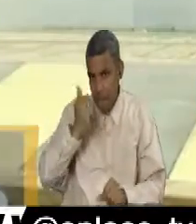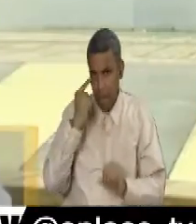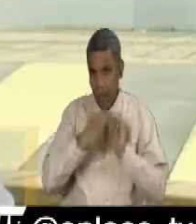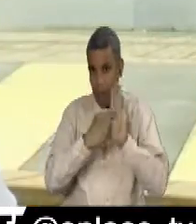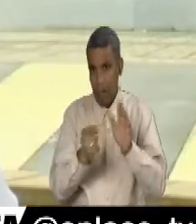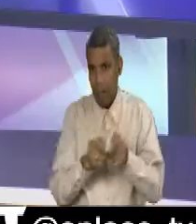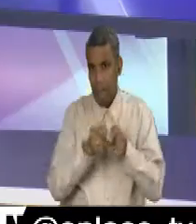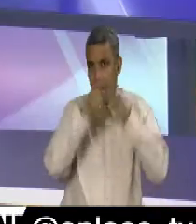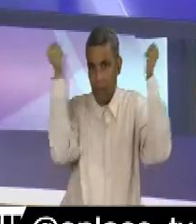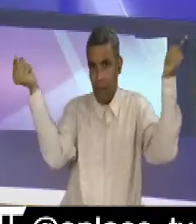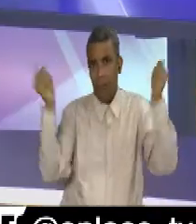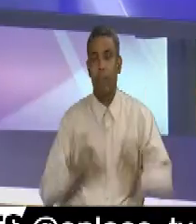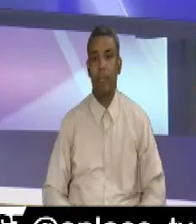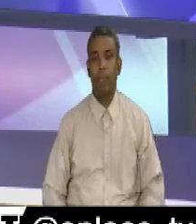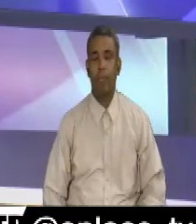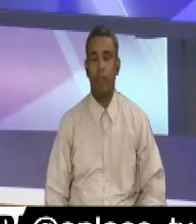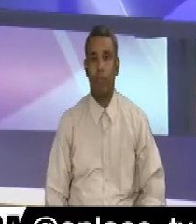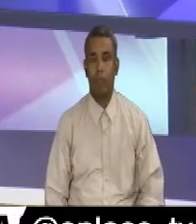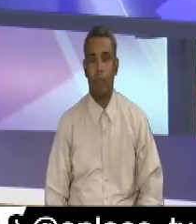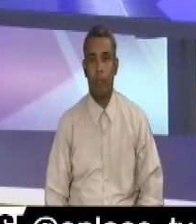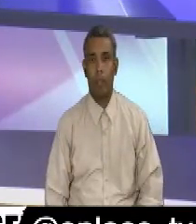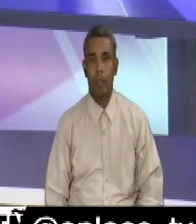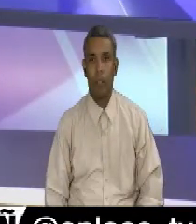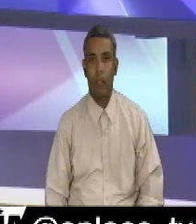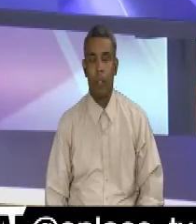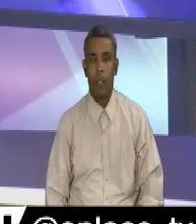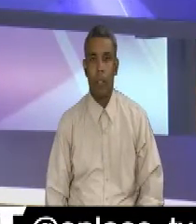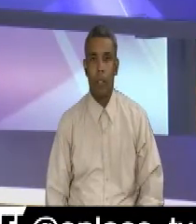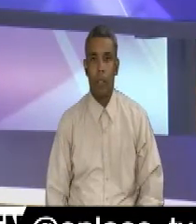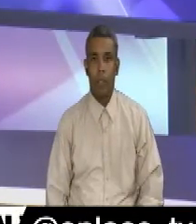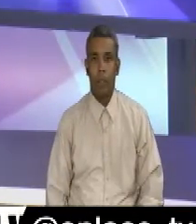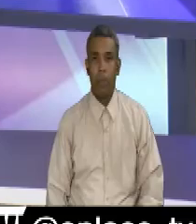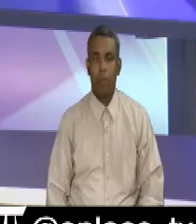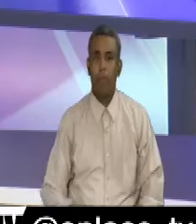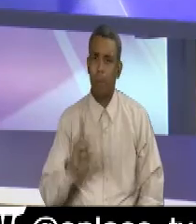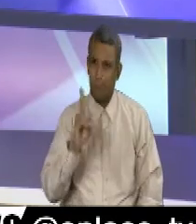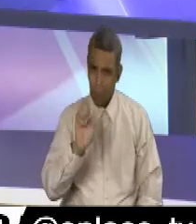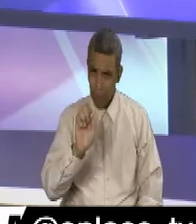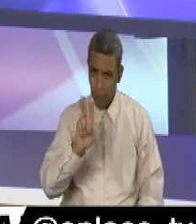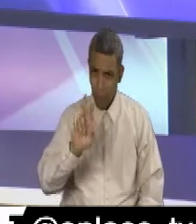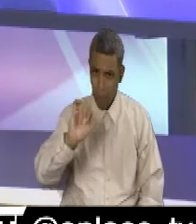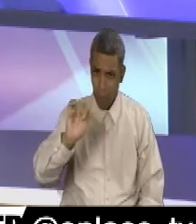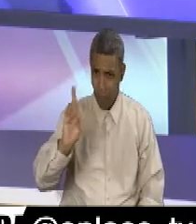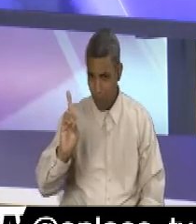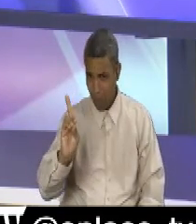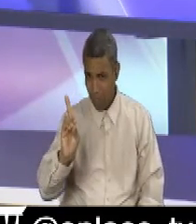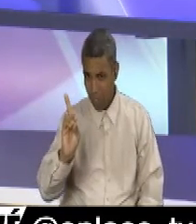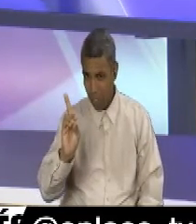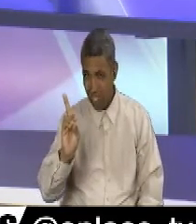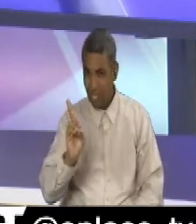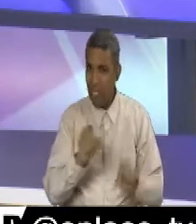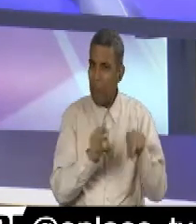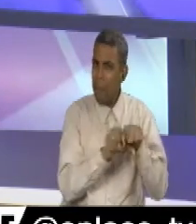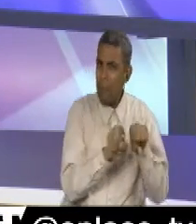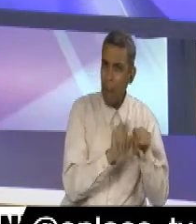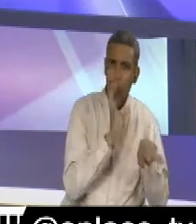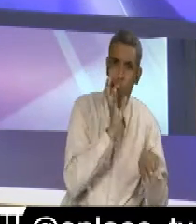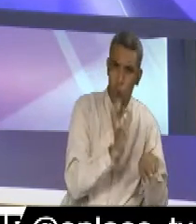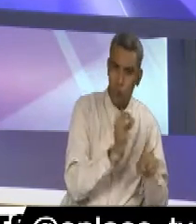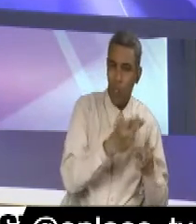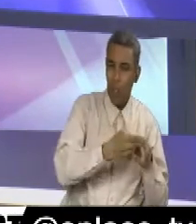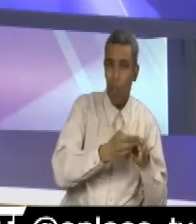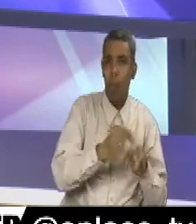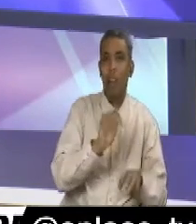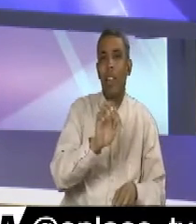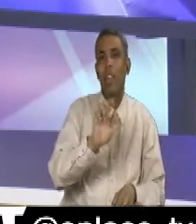Noticias. Efride Ravelo, hermano de David Ravelo Crespo, habló para Enlace Noticias sobre la libertad recobrada del defensor